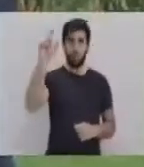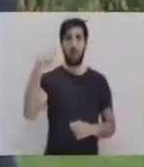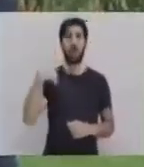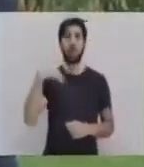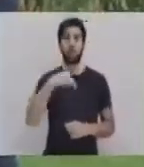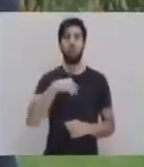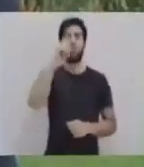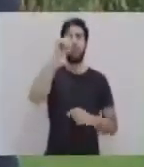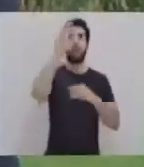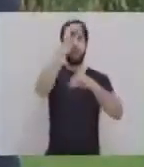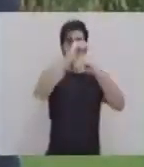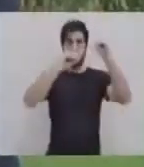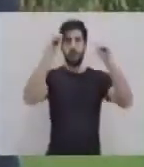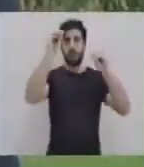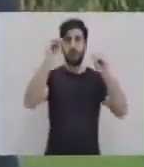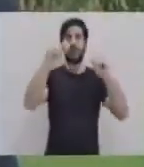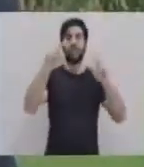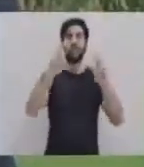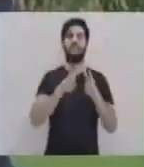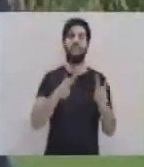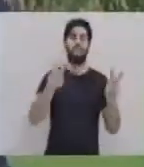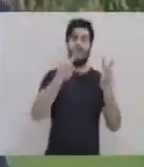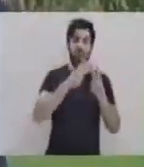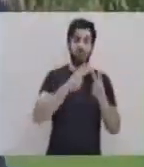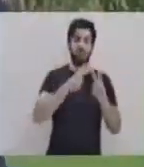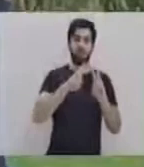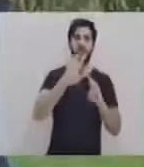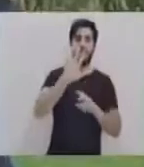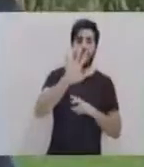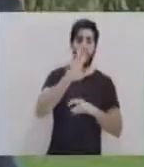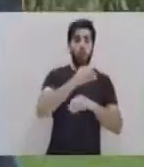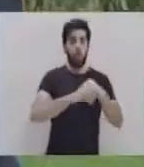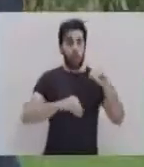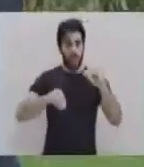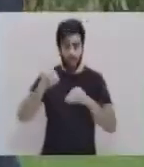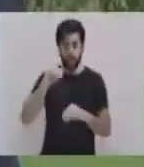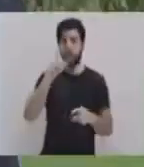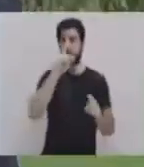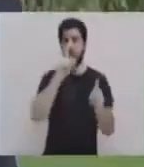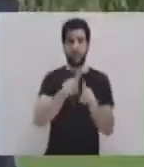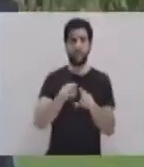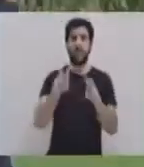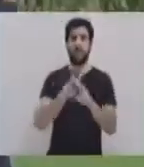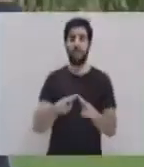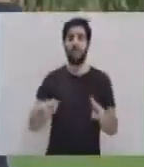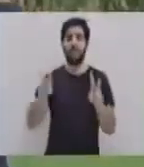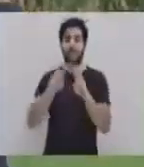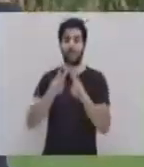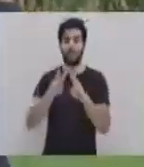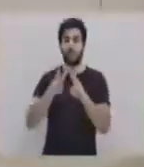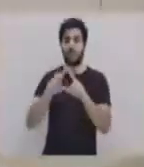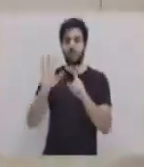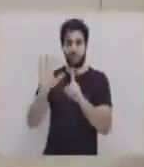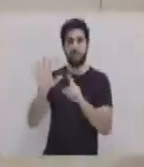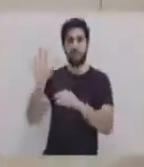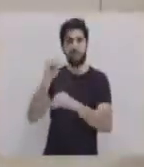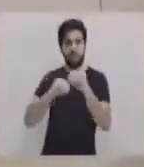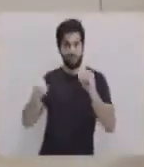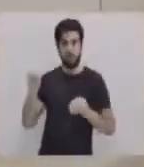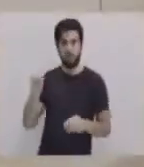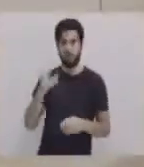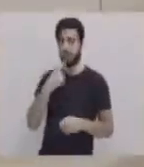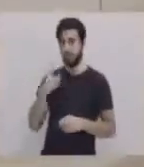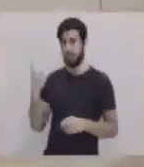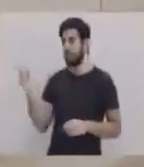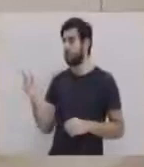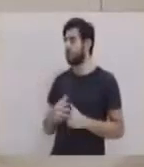derivada vamos a sustituir el valor de 5 y vamos a sustituir el valor de 0.